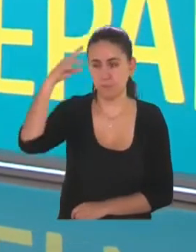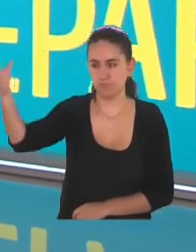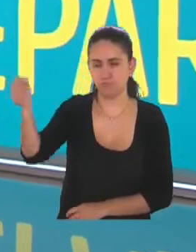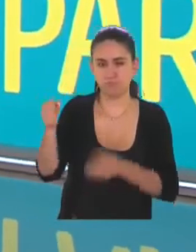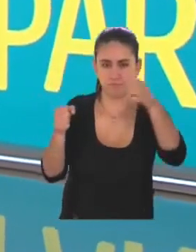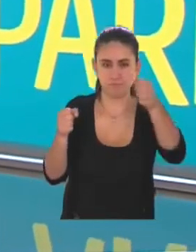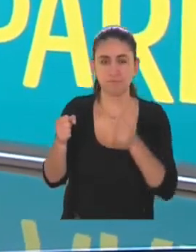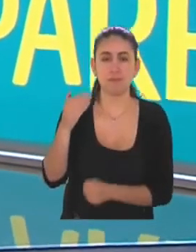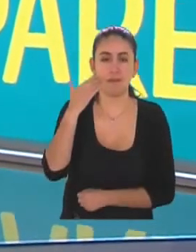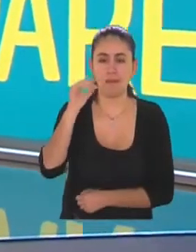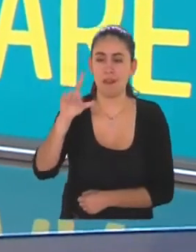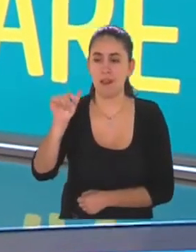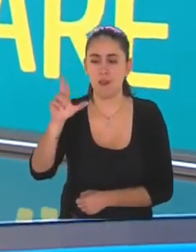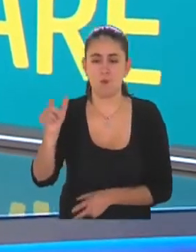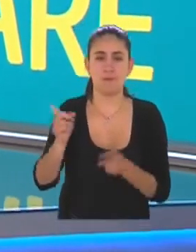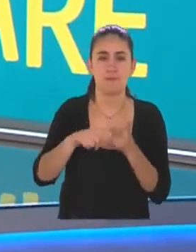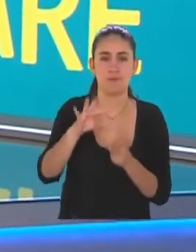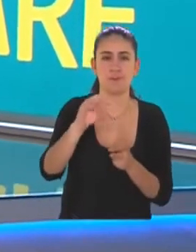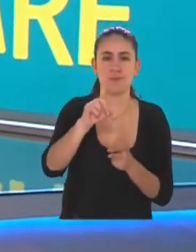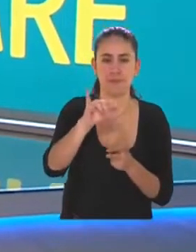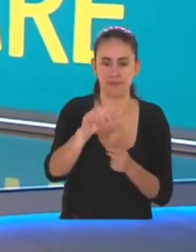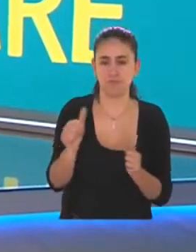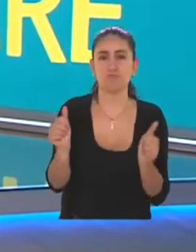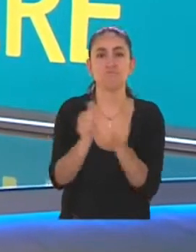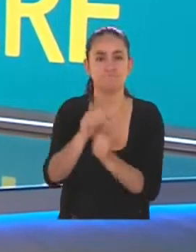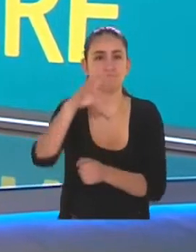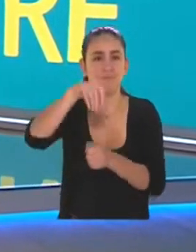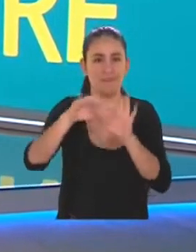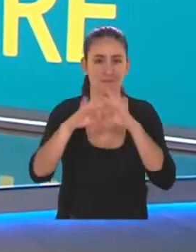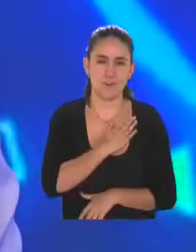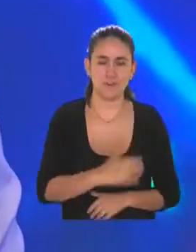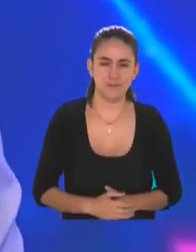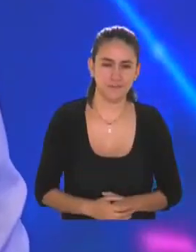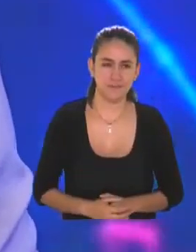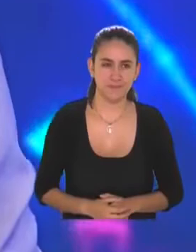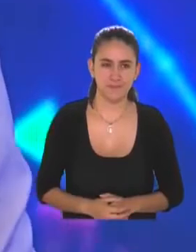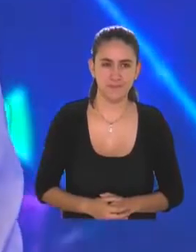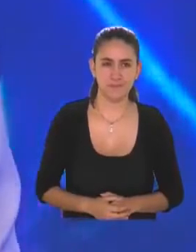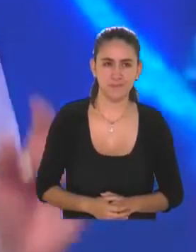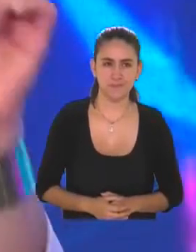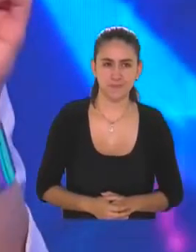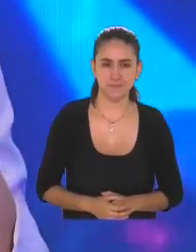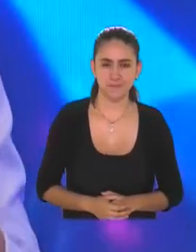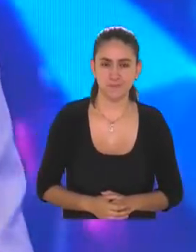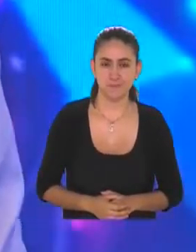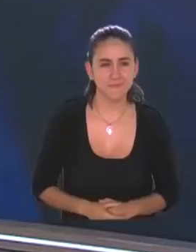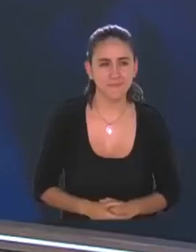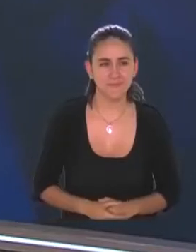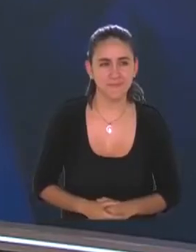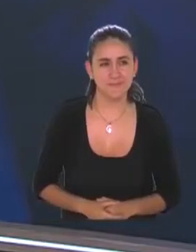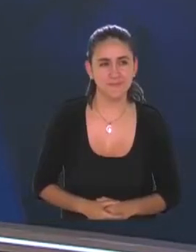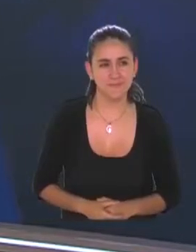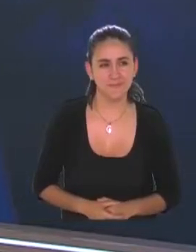trata de Laura Flores y Alejandro Tomasi, familiares de Alejandra Maldonado. No tenemos... Hoy estás a un clic de